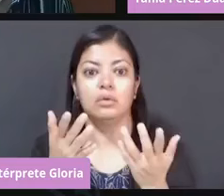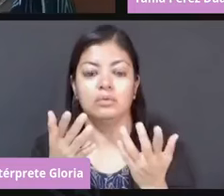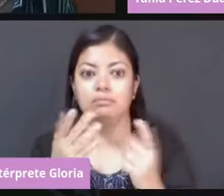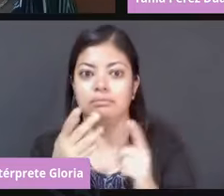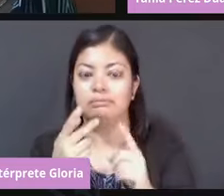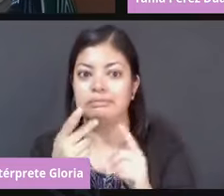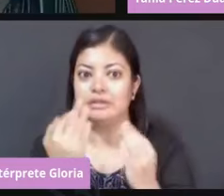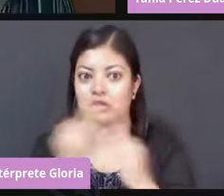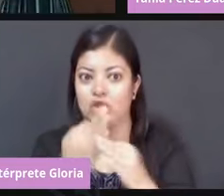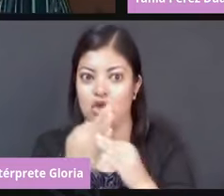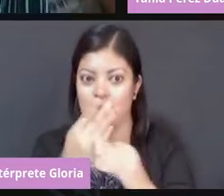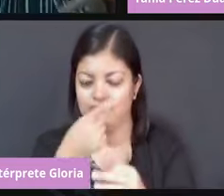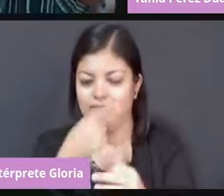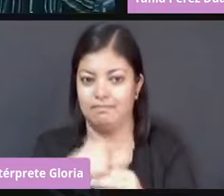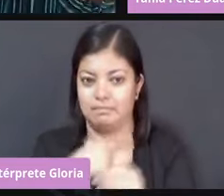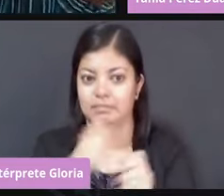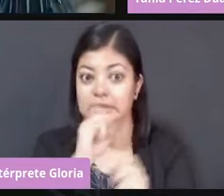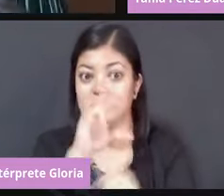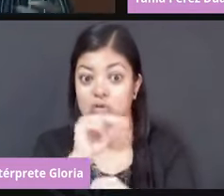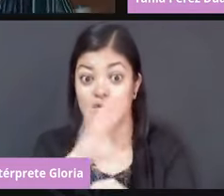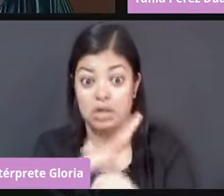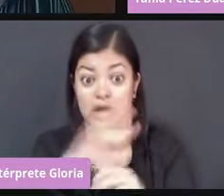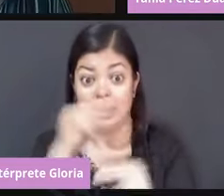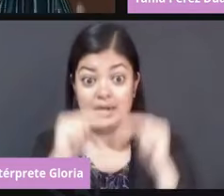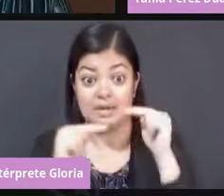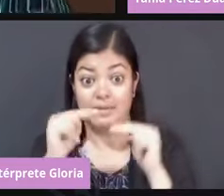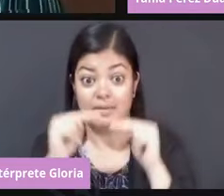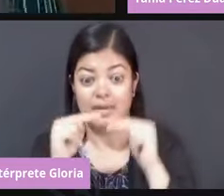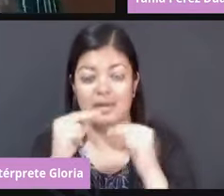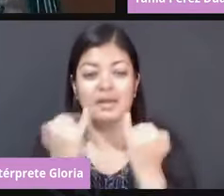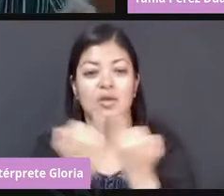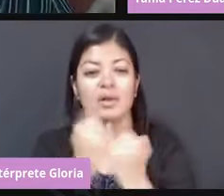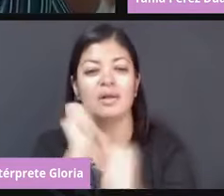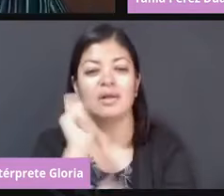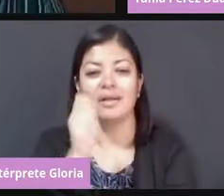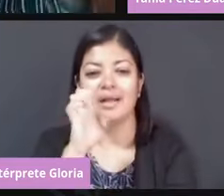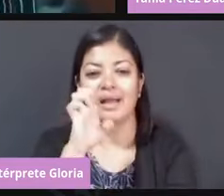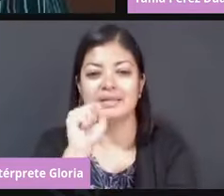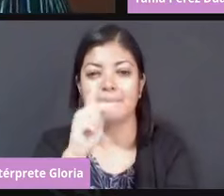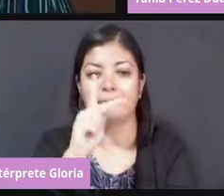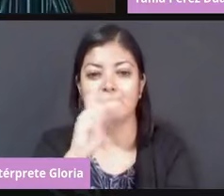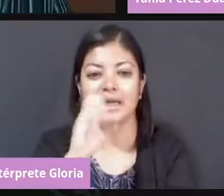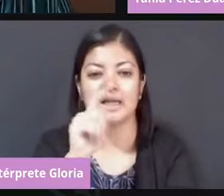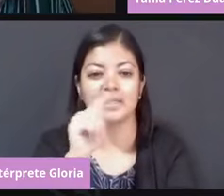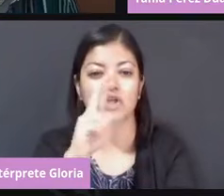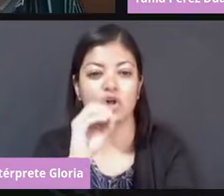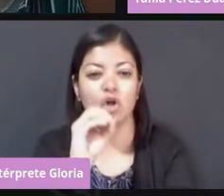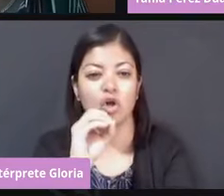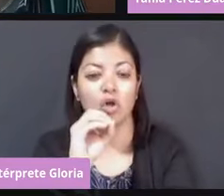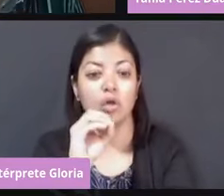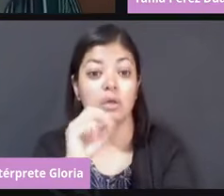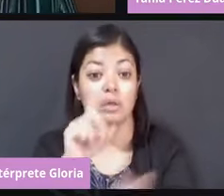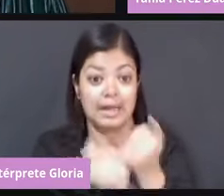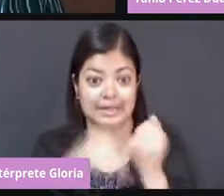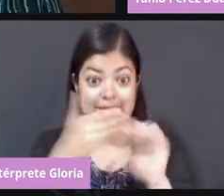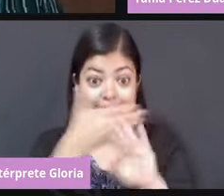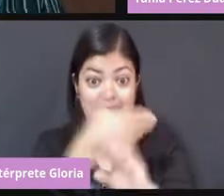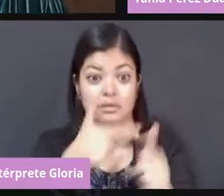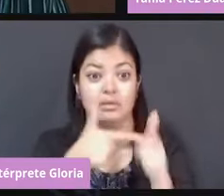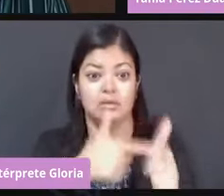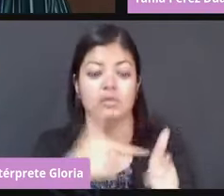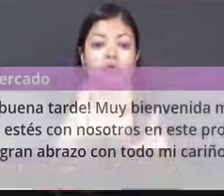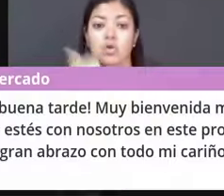eso ahorita me lo aclara, doctora, si hay niveles como los espectros, si tenemos estos espectros. Y antes de continuar, le